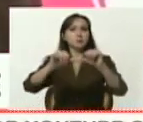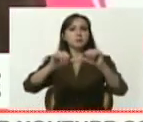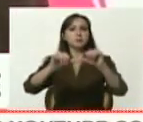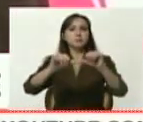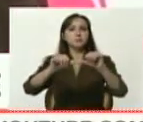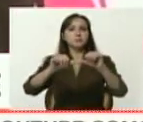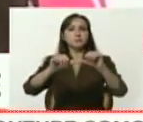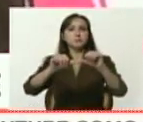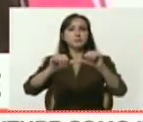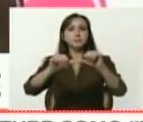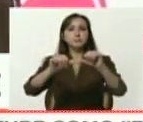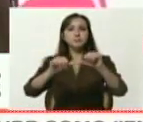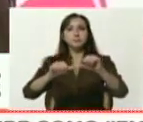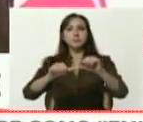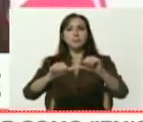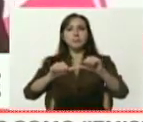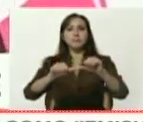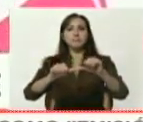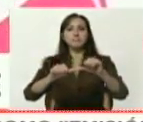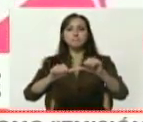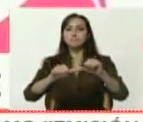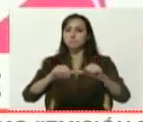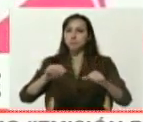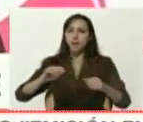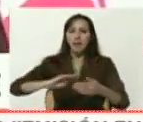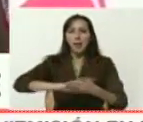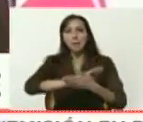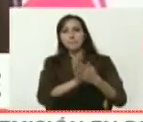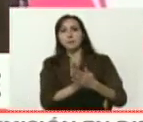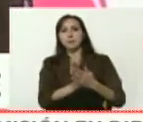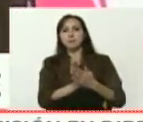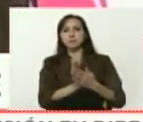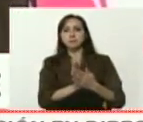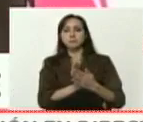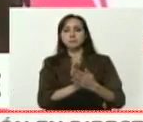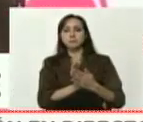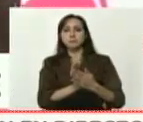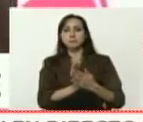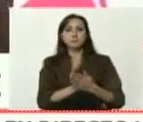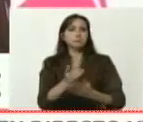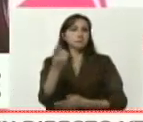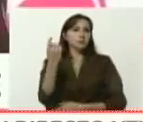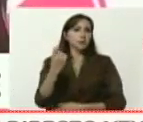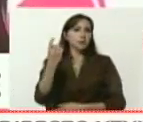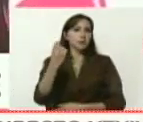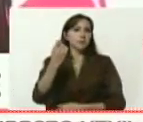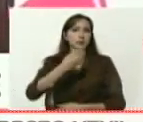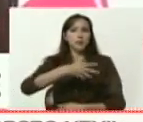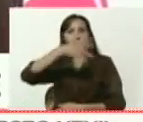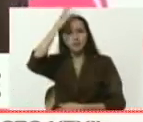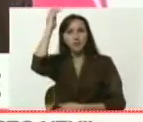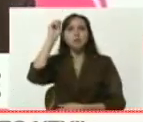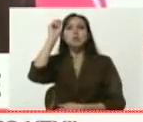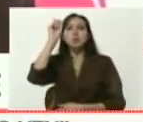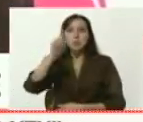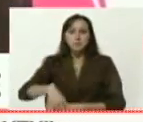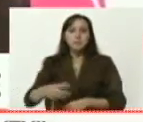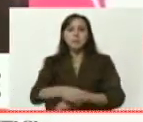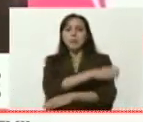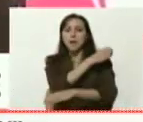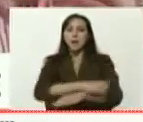que para amanecer no hace falta gallinas, sino cantar de